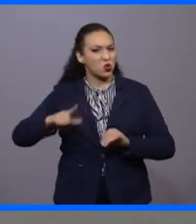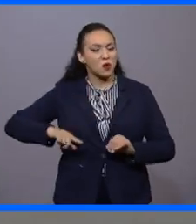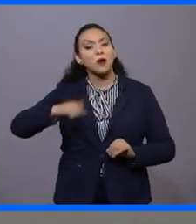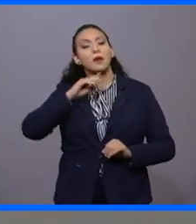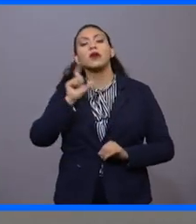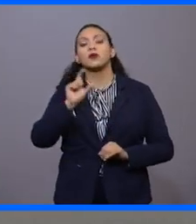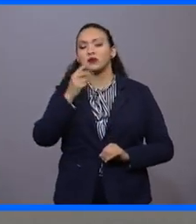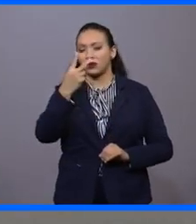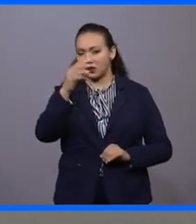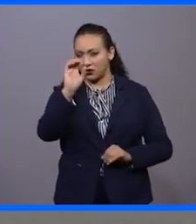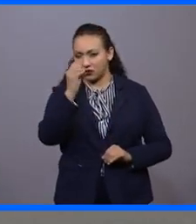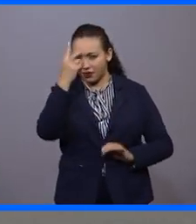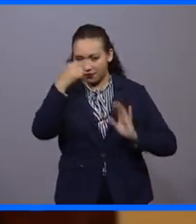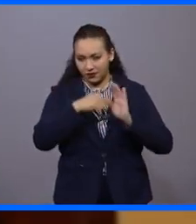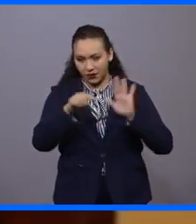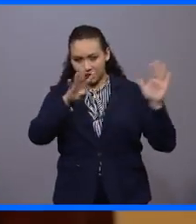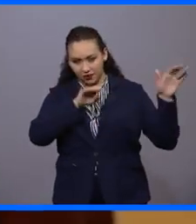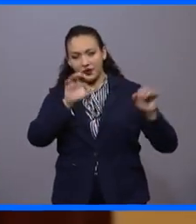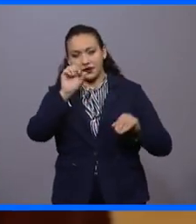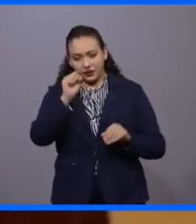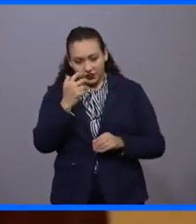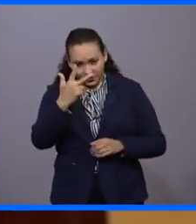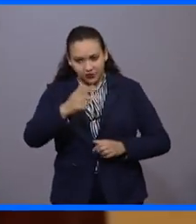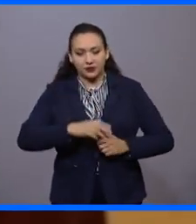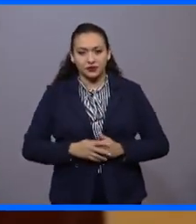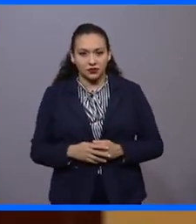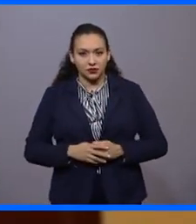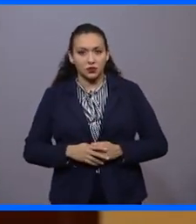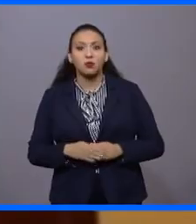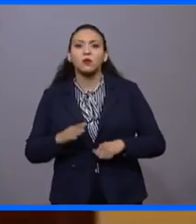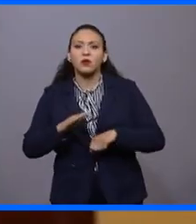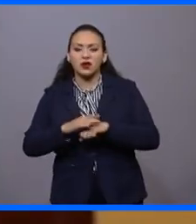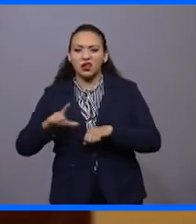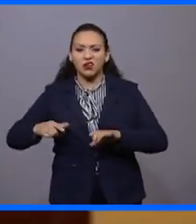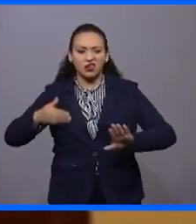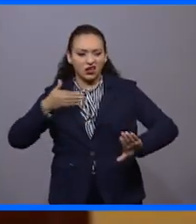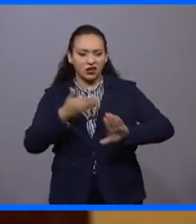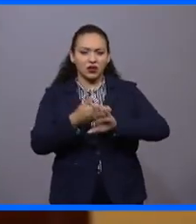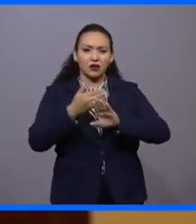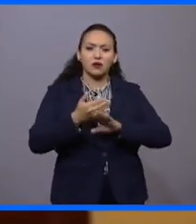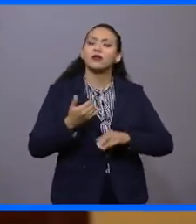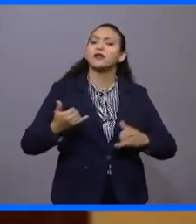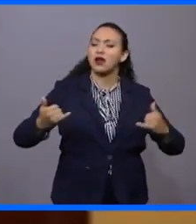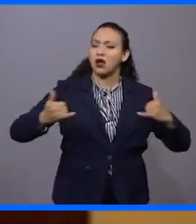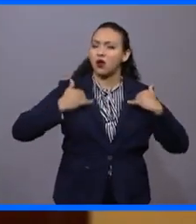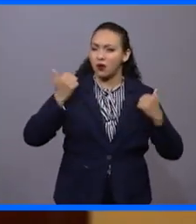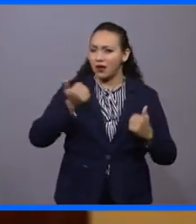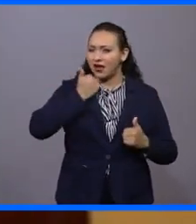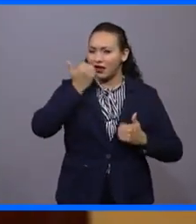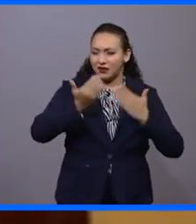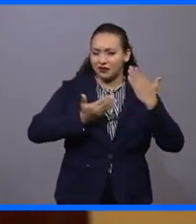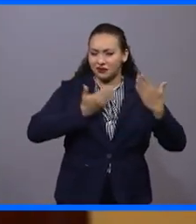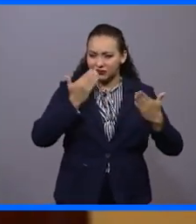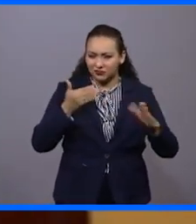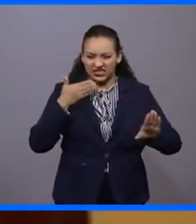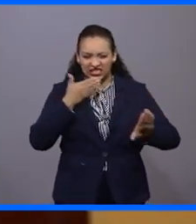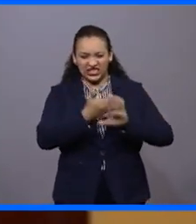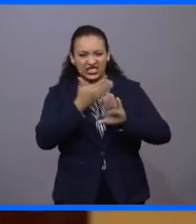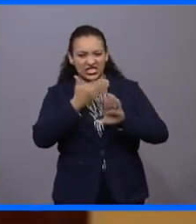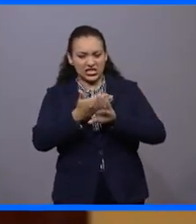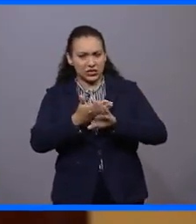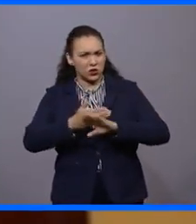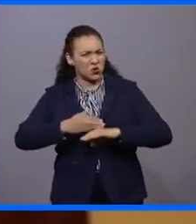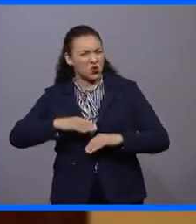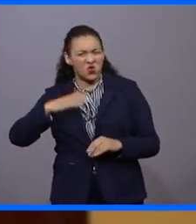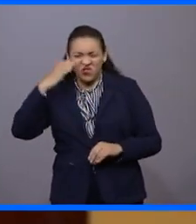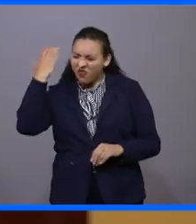2 de octubre de 1968 en contra de integrantes del movimiento estudiantil que fueron constitutivos de un crimen de